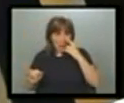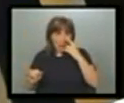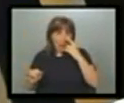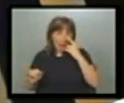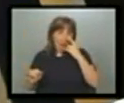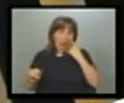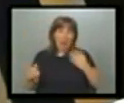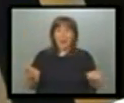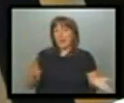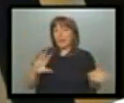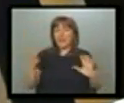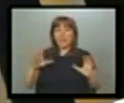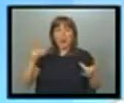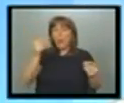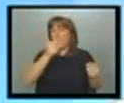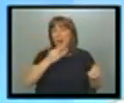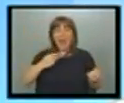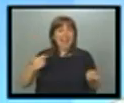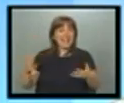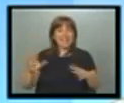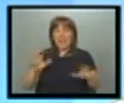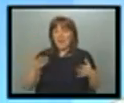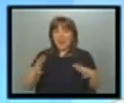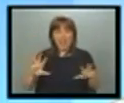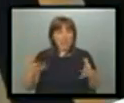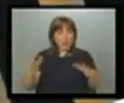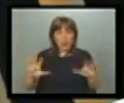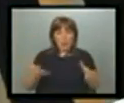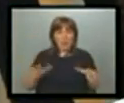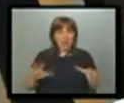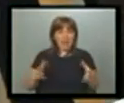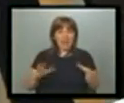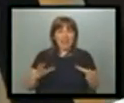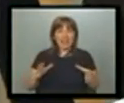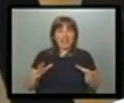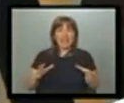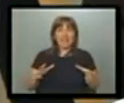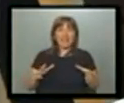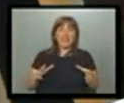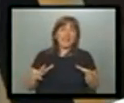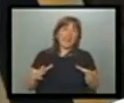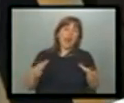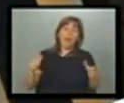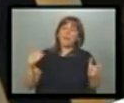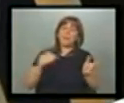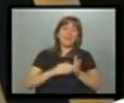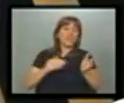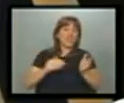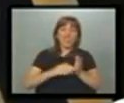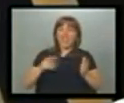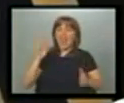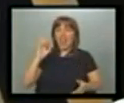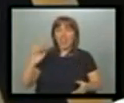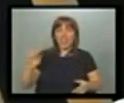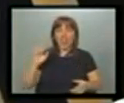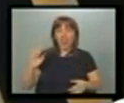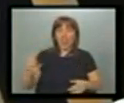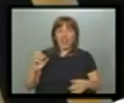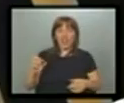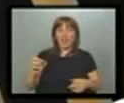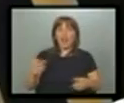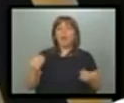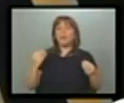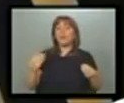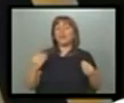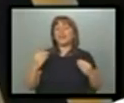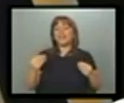se manejó, cuánto se blanqueó, cuánto se recicló? Decenas de millones de dólares. Uh-huh. ¿De dónde? De la obra